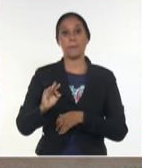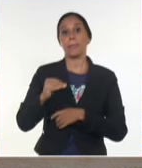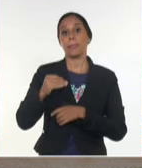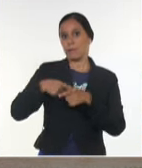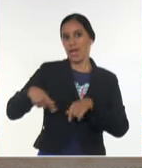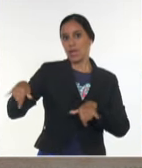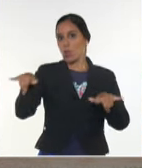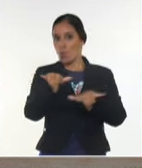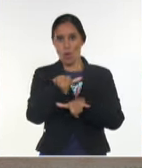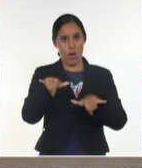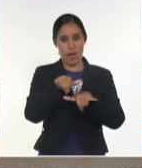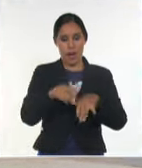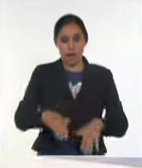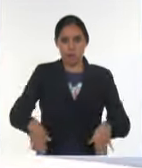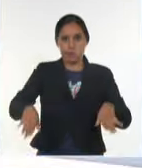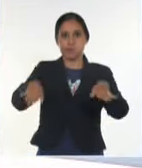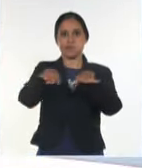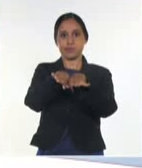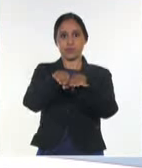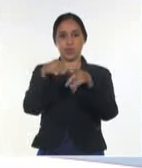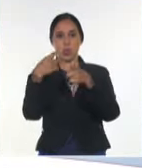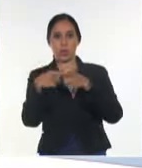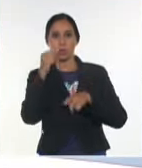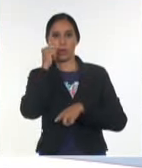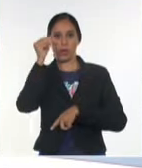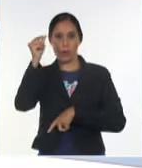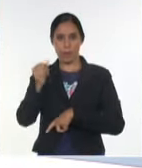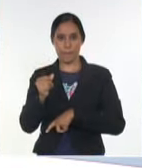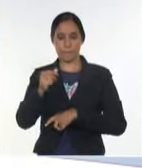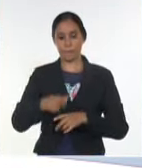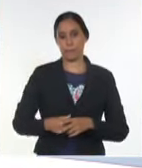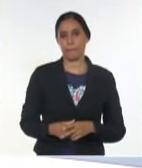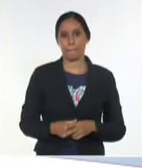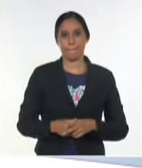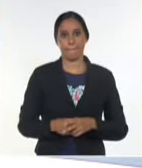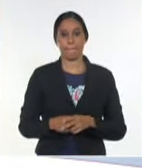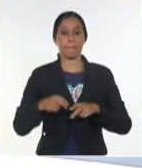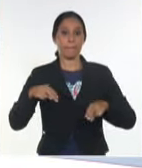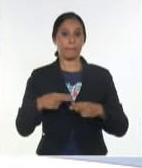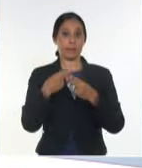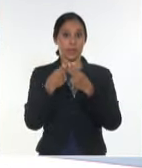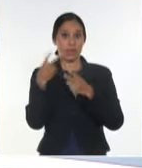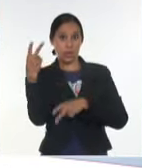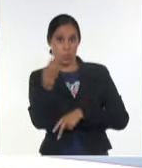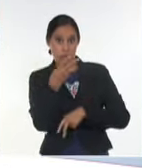ese departamento con Omar Linares. Tras el partido, integrantes